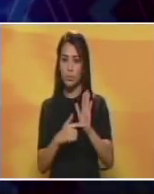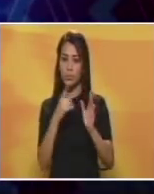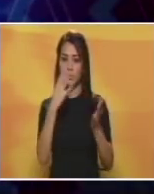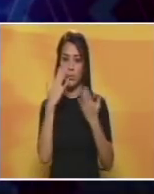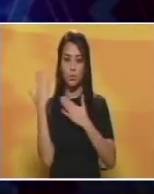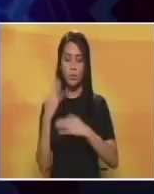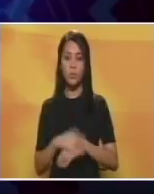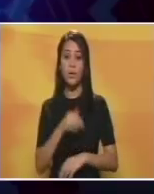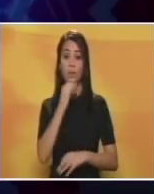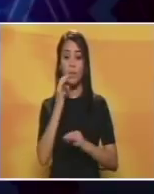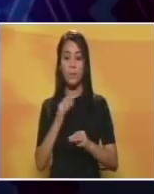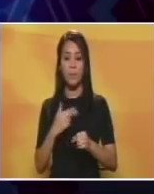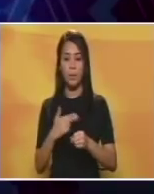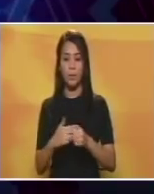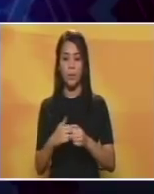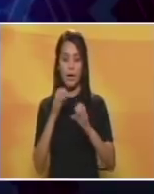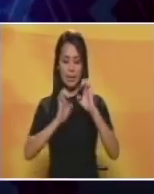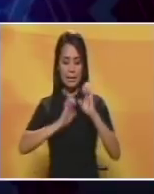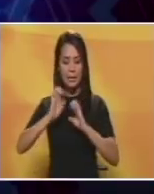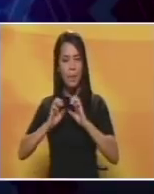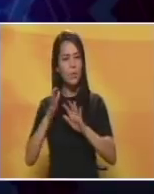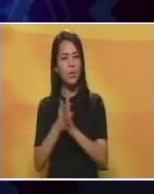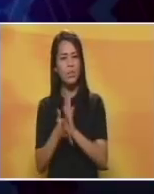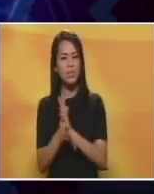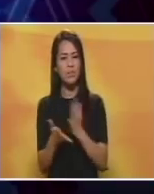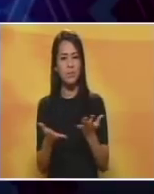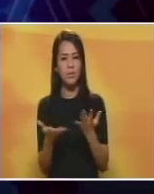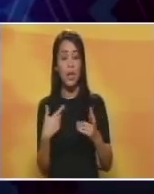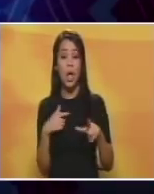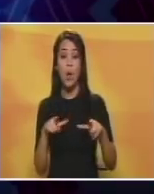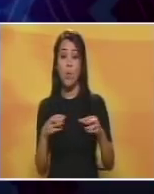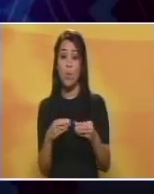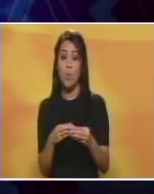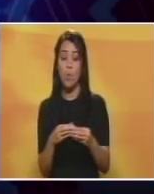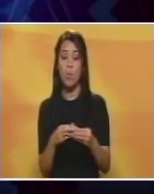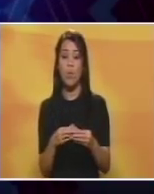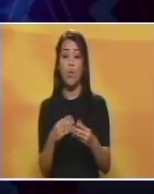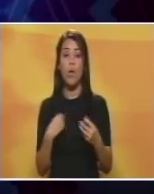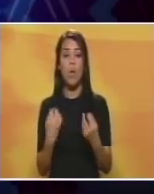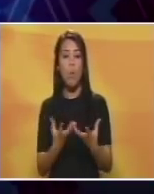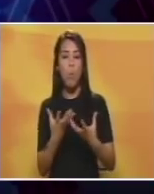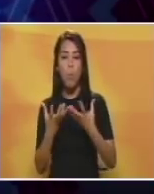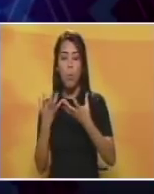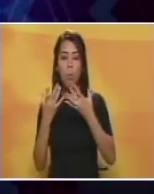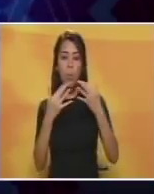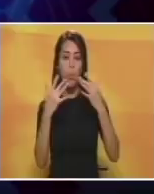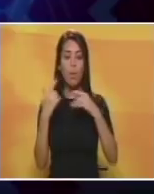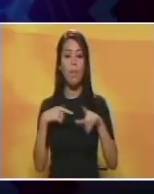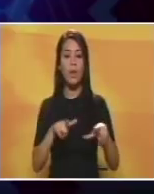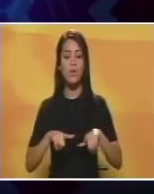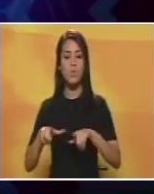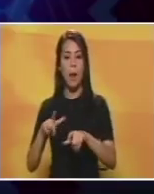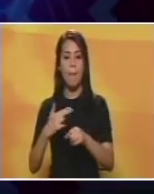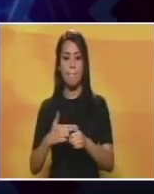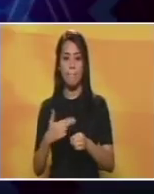que las autoridades evalúan las circunstancias de lo ocurrido en un equipo de generación de vapor de la empresa mixta Petrozamora que operaba en el